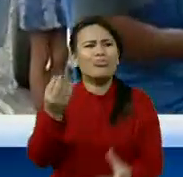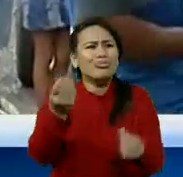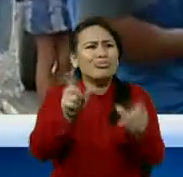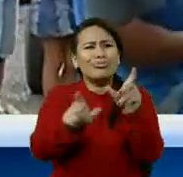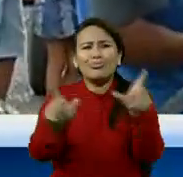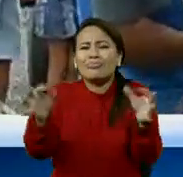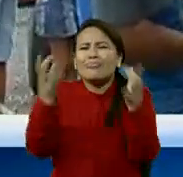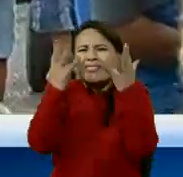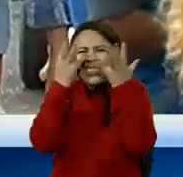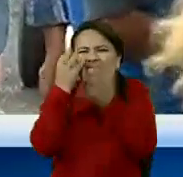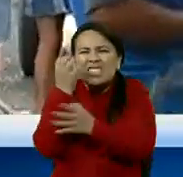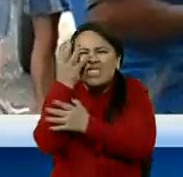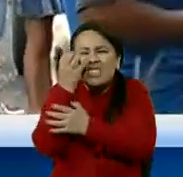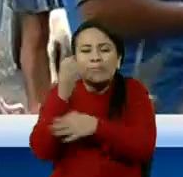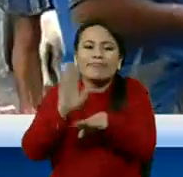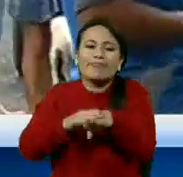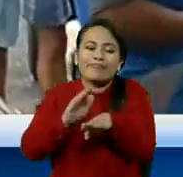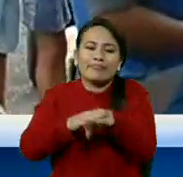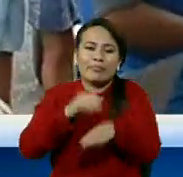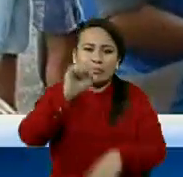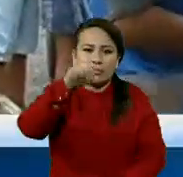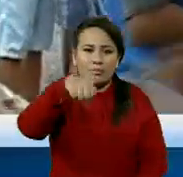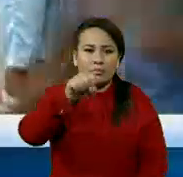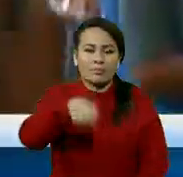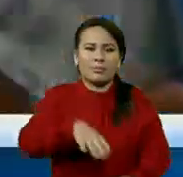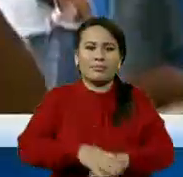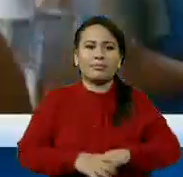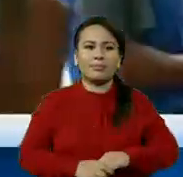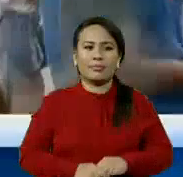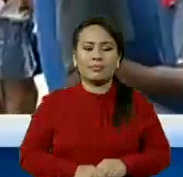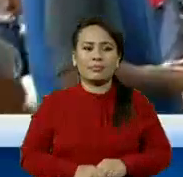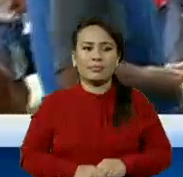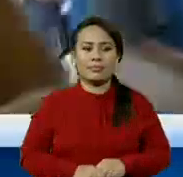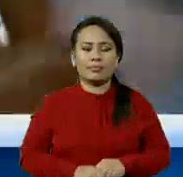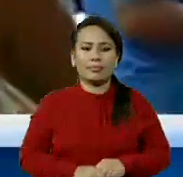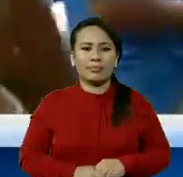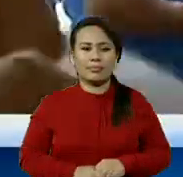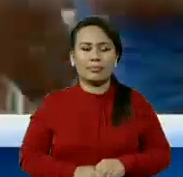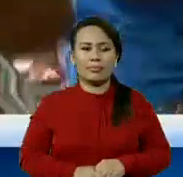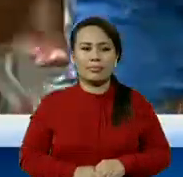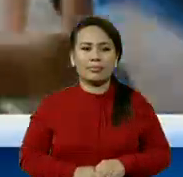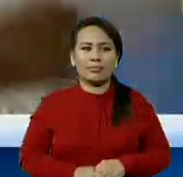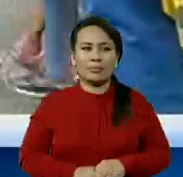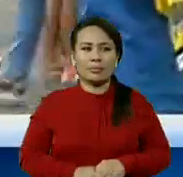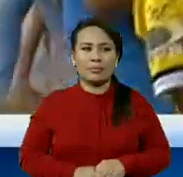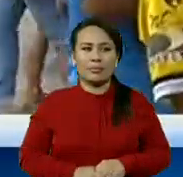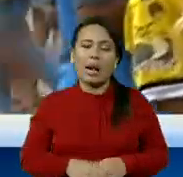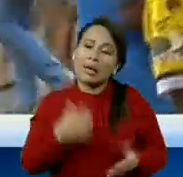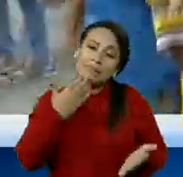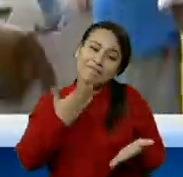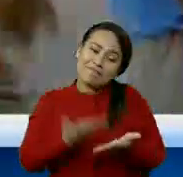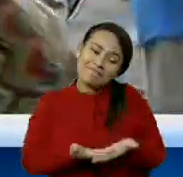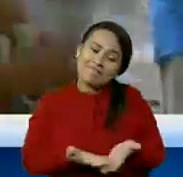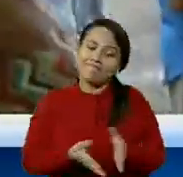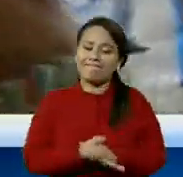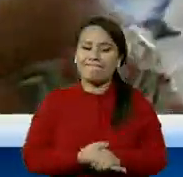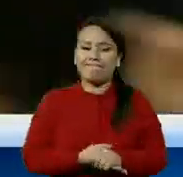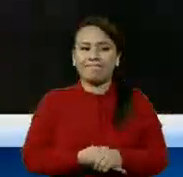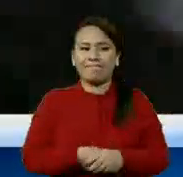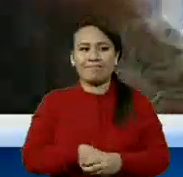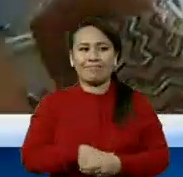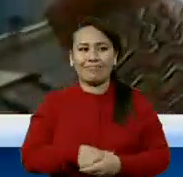o proliferación de este caso. Sí, amigos. Muchas gracias. Listo, muchas gracias. Bueno, y